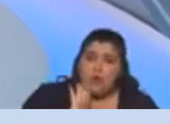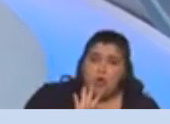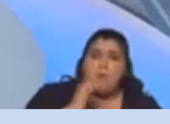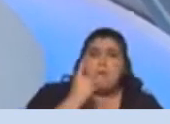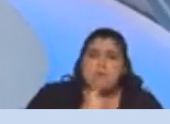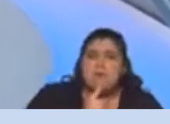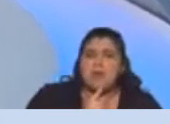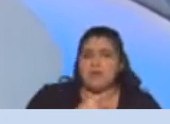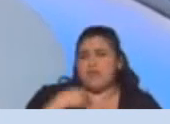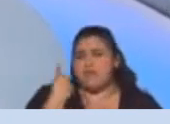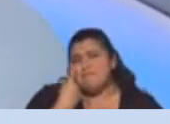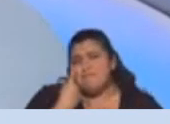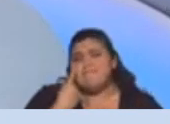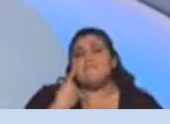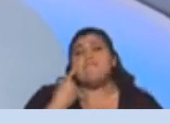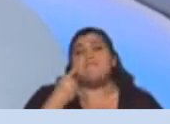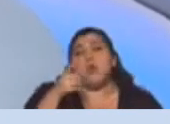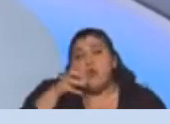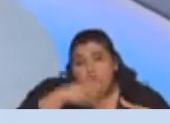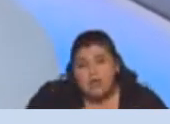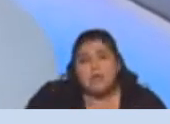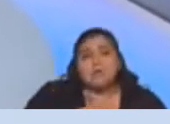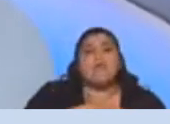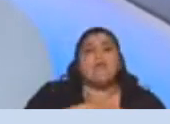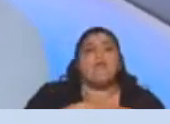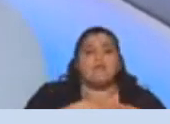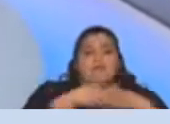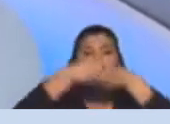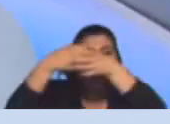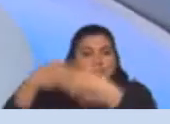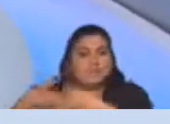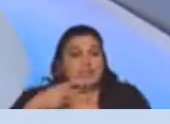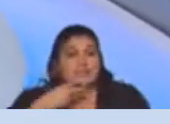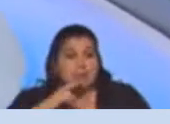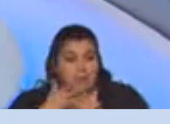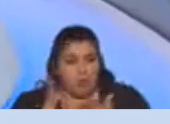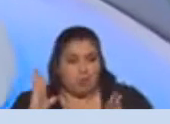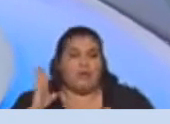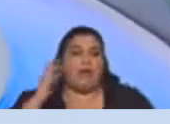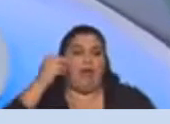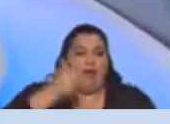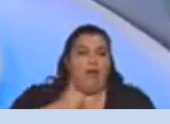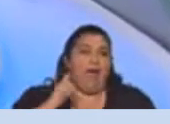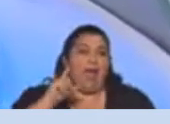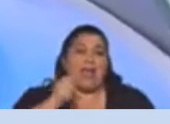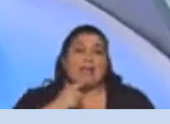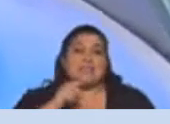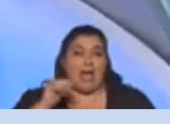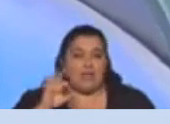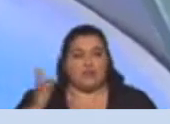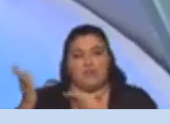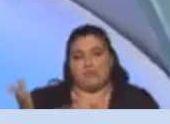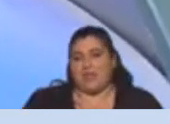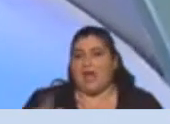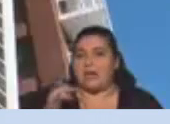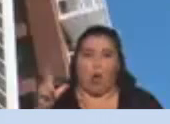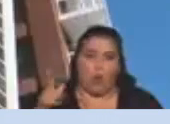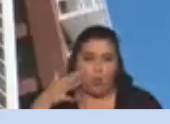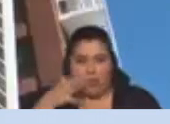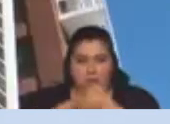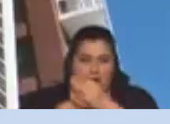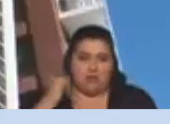trabajo realizado por nuestros enviados en el coloquio idea equipo que encabeza Daniel castaño y ra de Torre con todos los